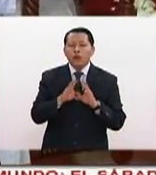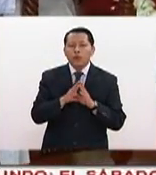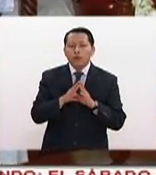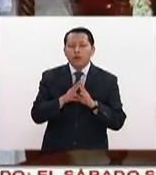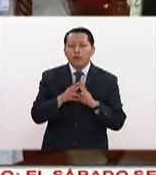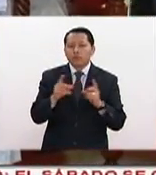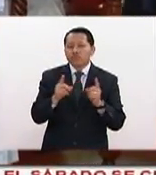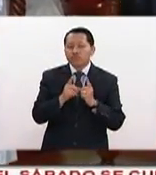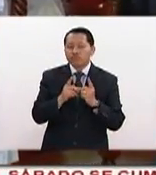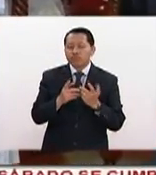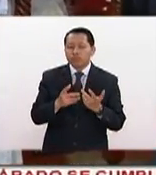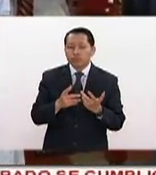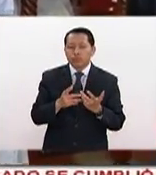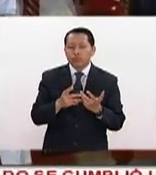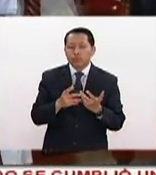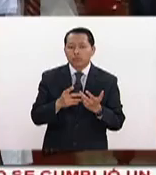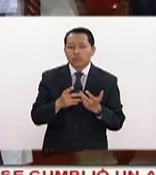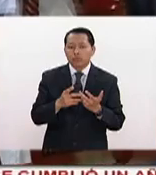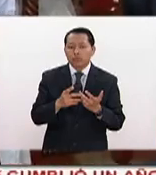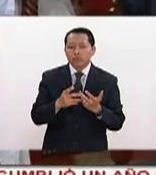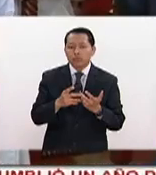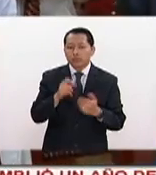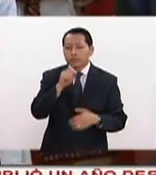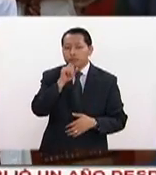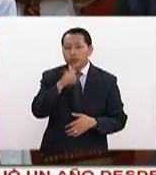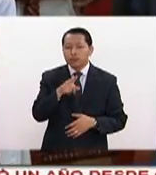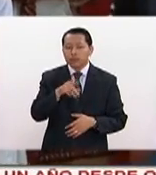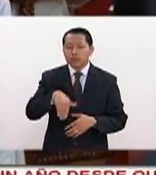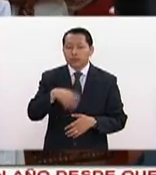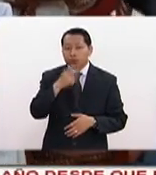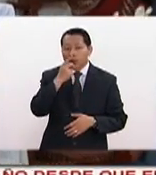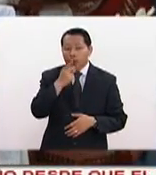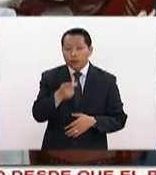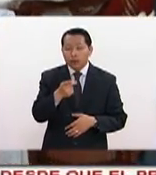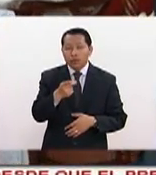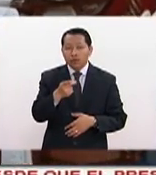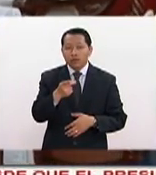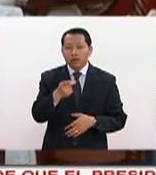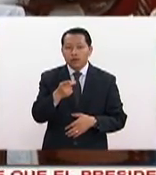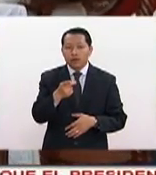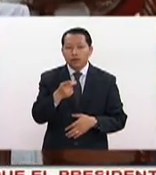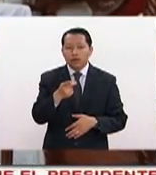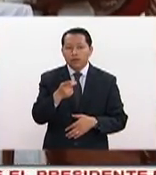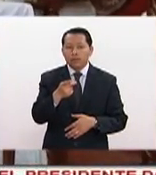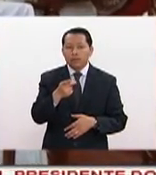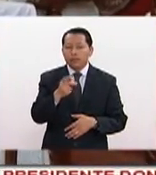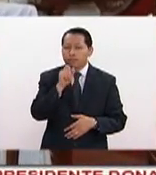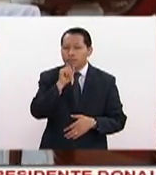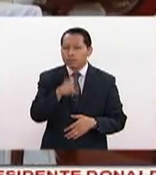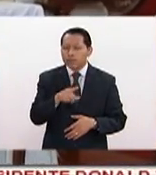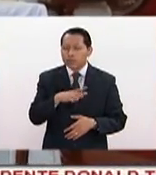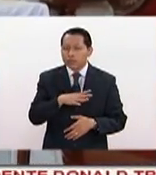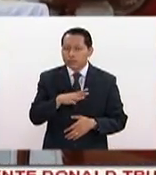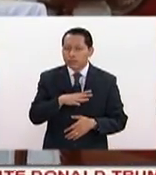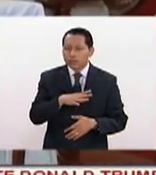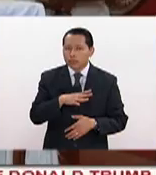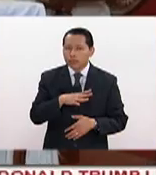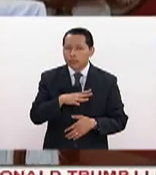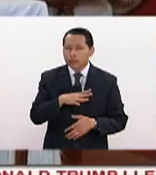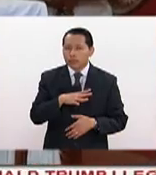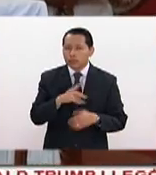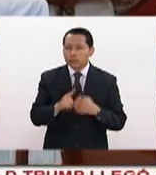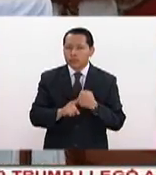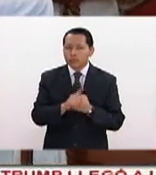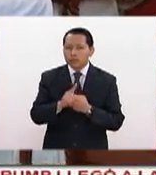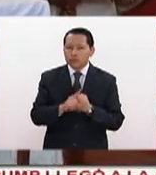entro, ¿no? ¿Qué pasa? Si uno deja ya, todo el sistema que ustedes